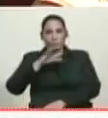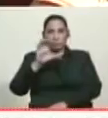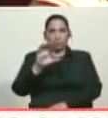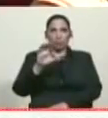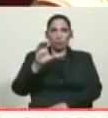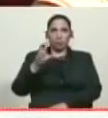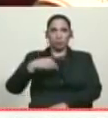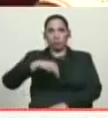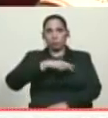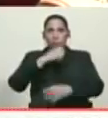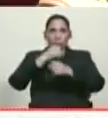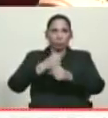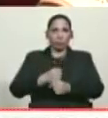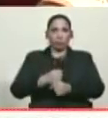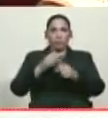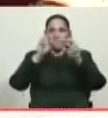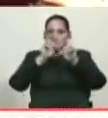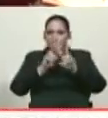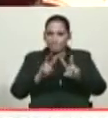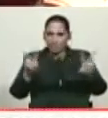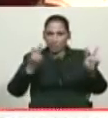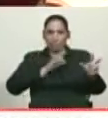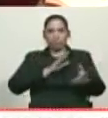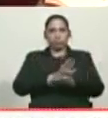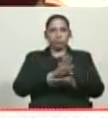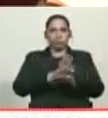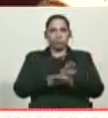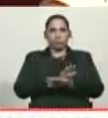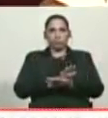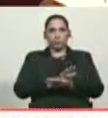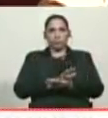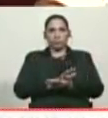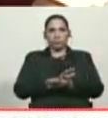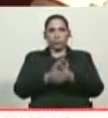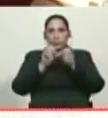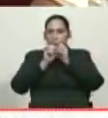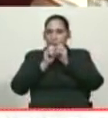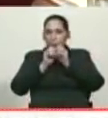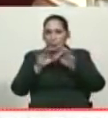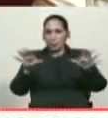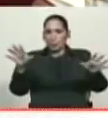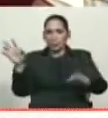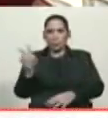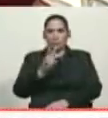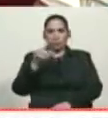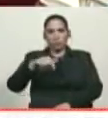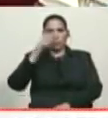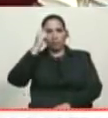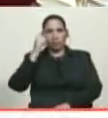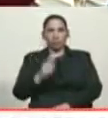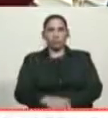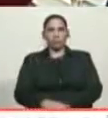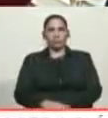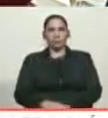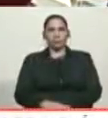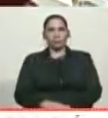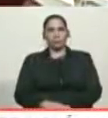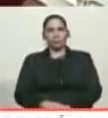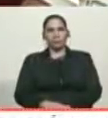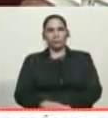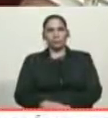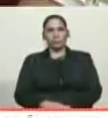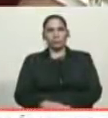nosotros esperamos que la paz, la tranquilidad, se expanda por toda Venezuela como ha sido el día de hoy.